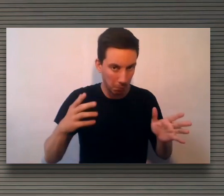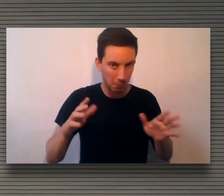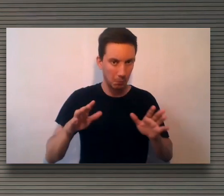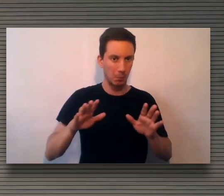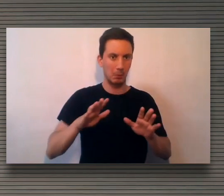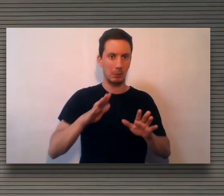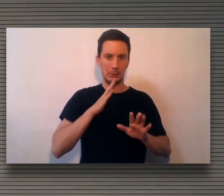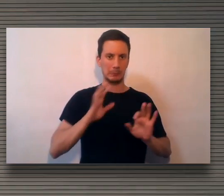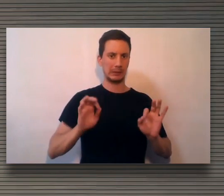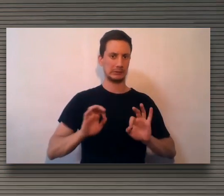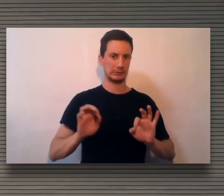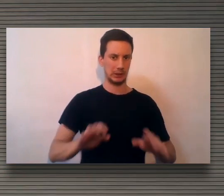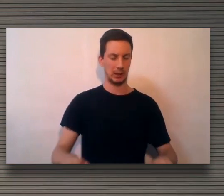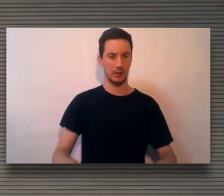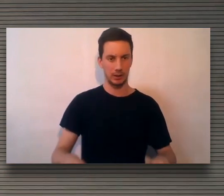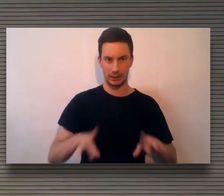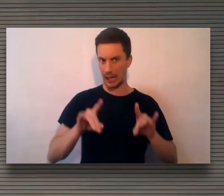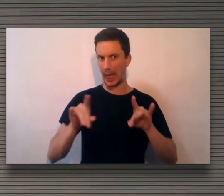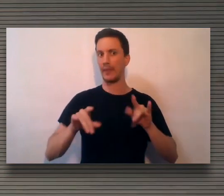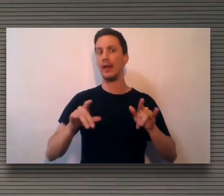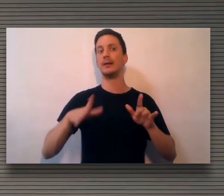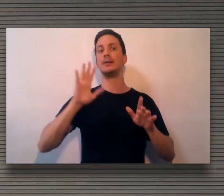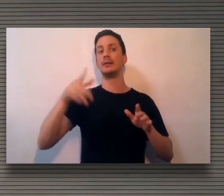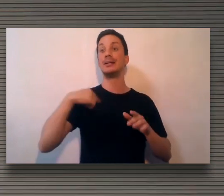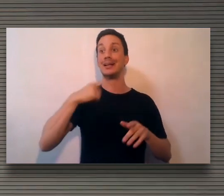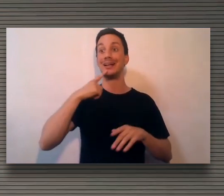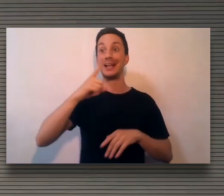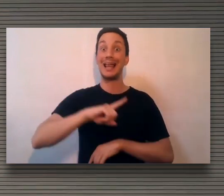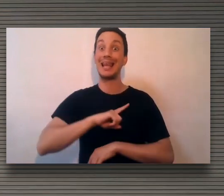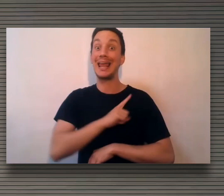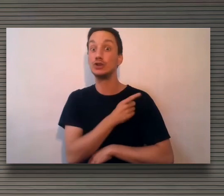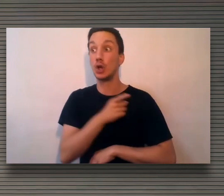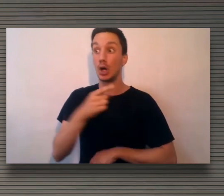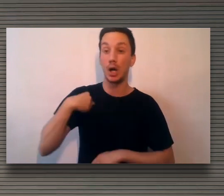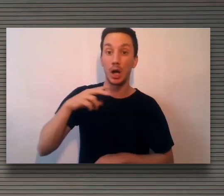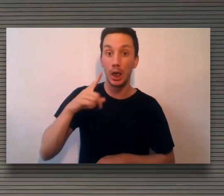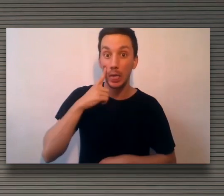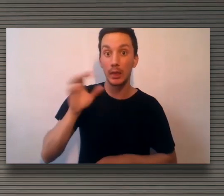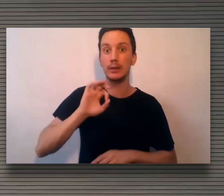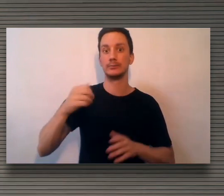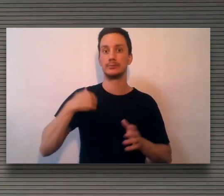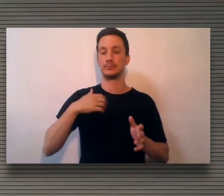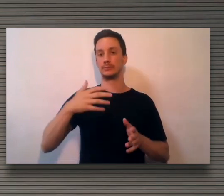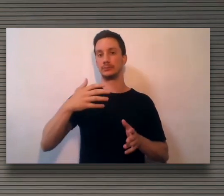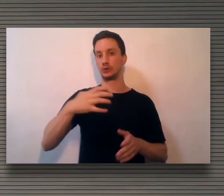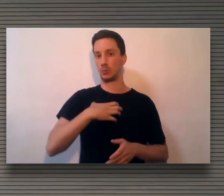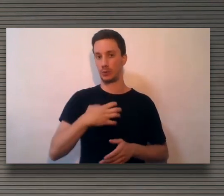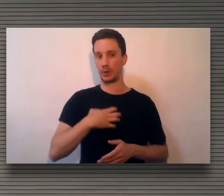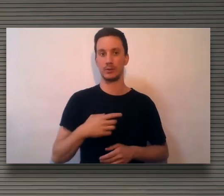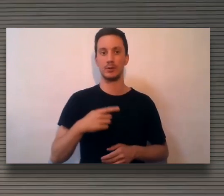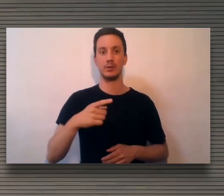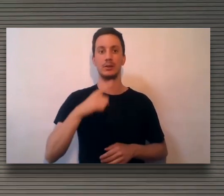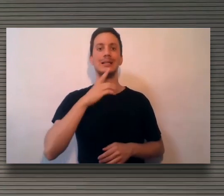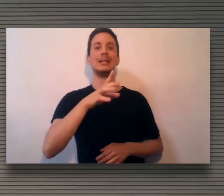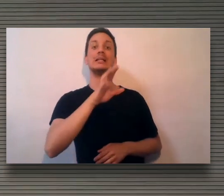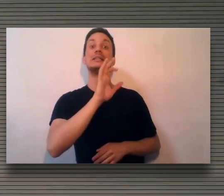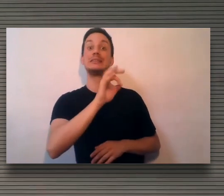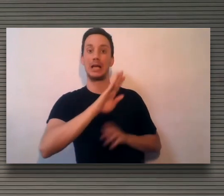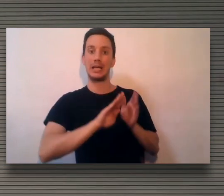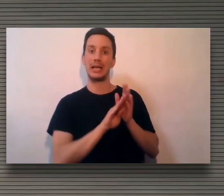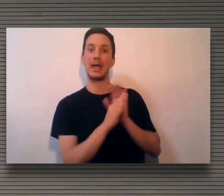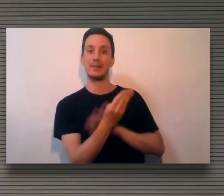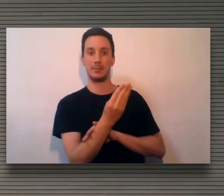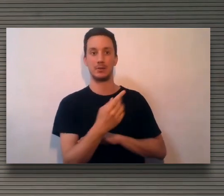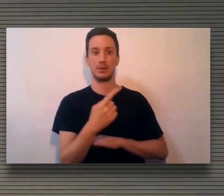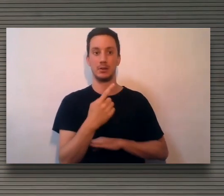es difícil contestarte esta pregunta sin ver la lesión. Creo que nos contestaban por aquí, perdona, que sí, que es desde el nacimiento. Y